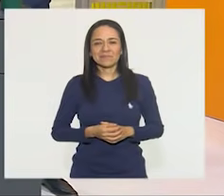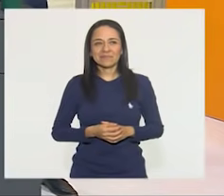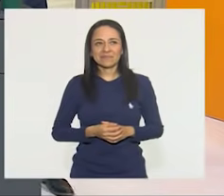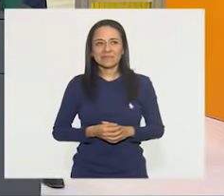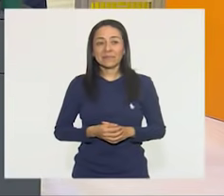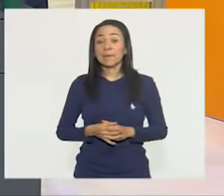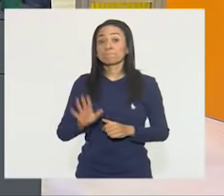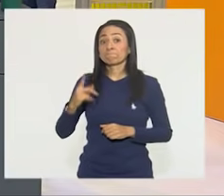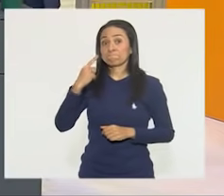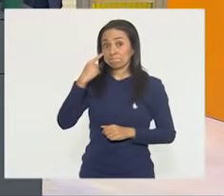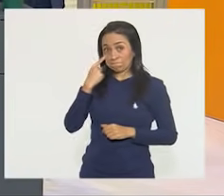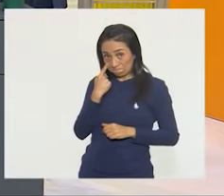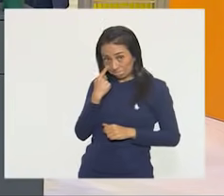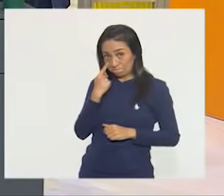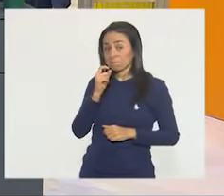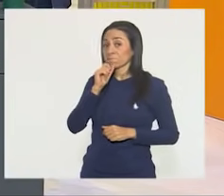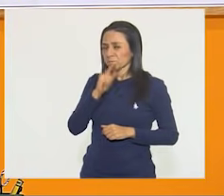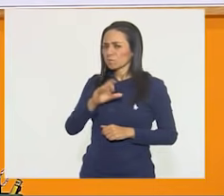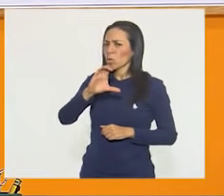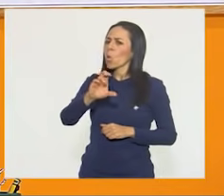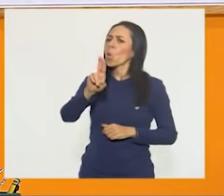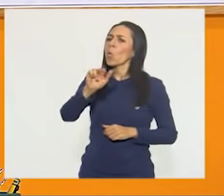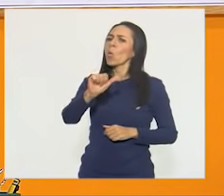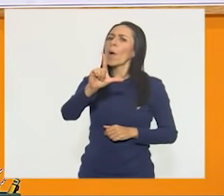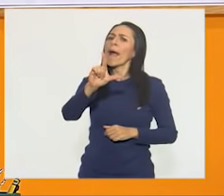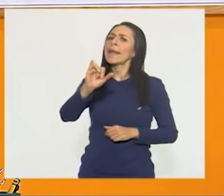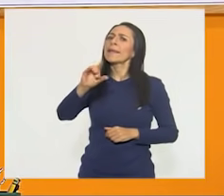La cualidad que las características.